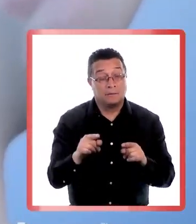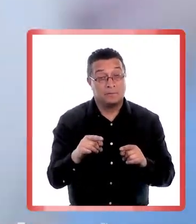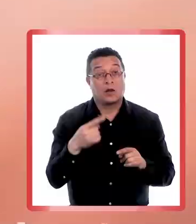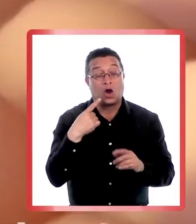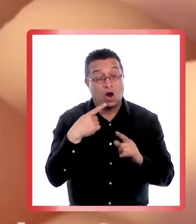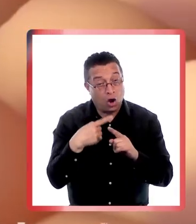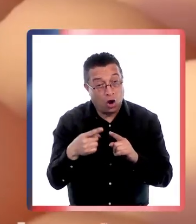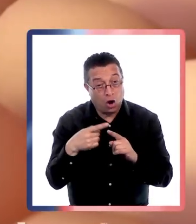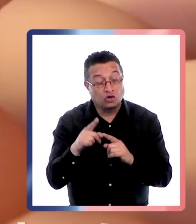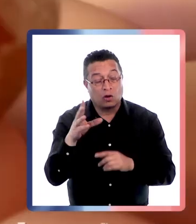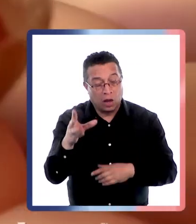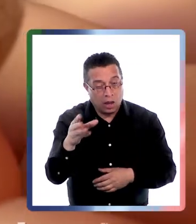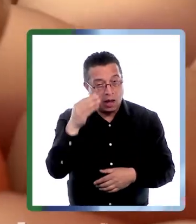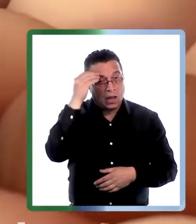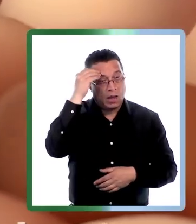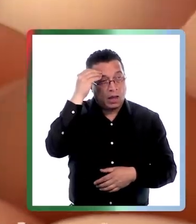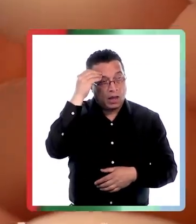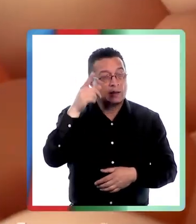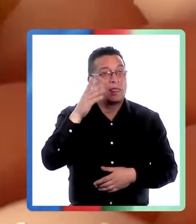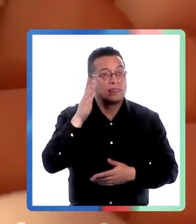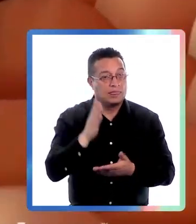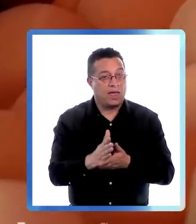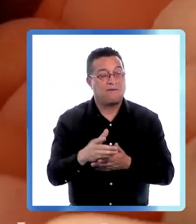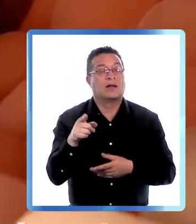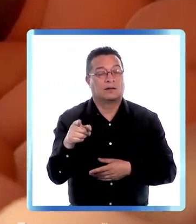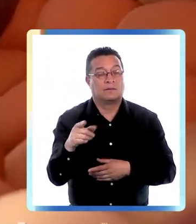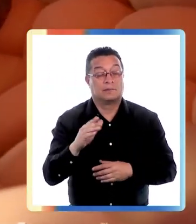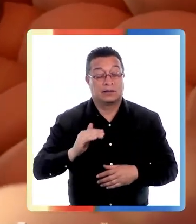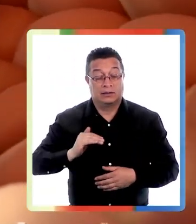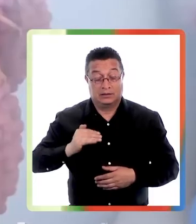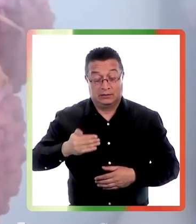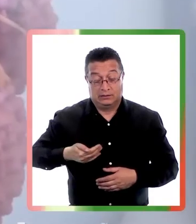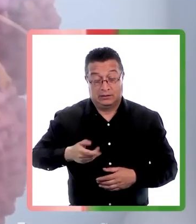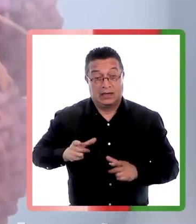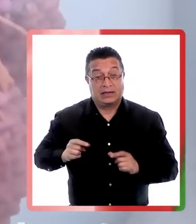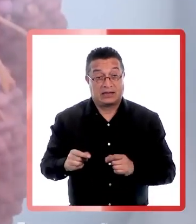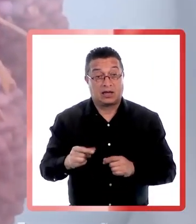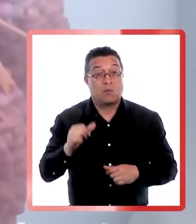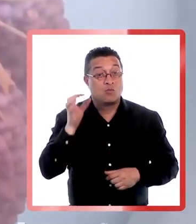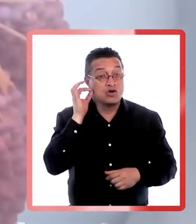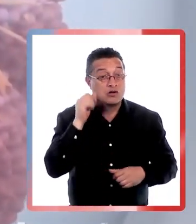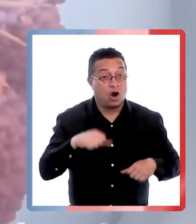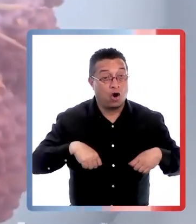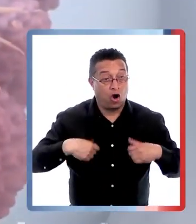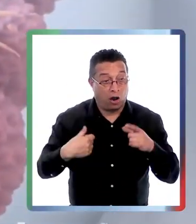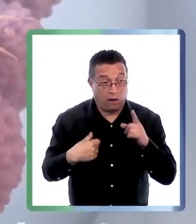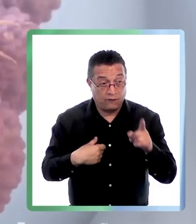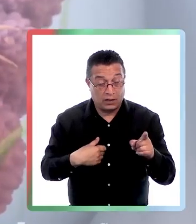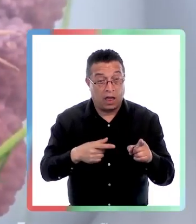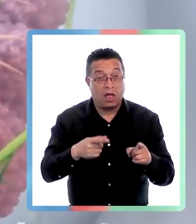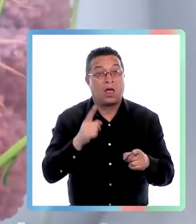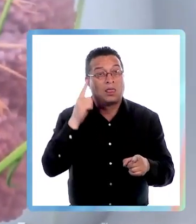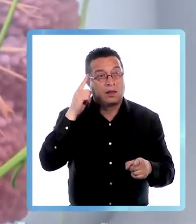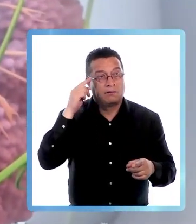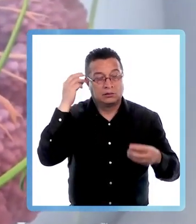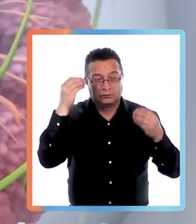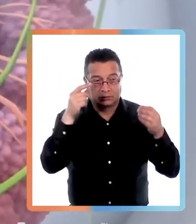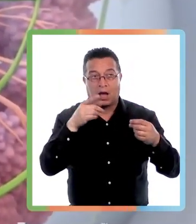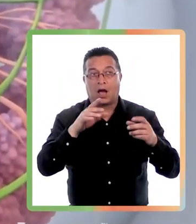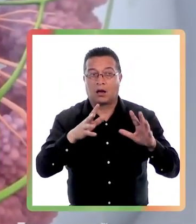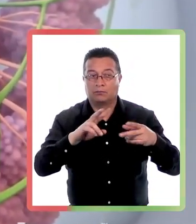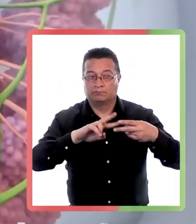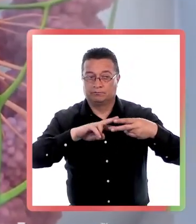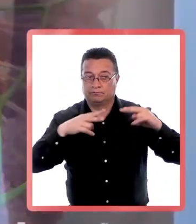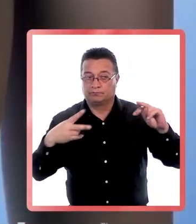Lo otro que hay que tener presente es que cuando se ve un cáncer de mama en una mujer joven, uno tiene que pensar que puede haber un